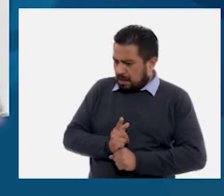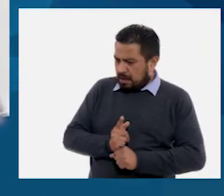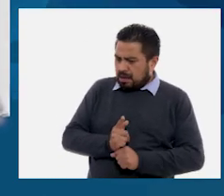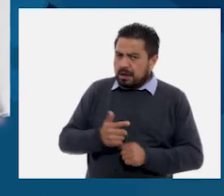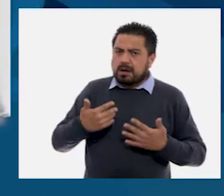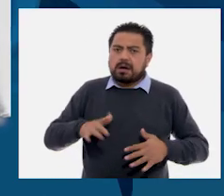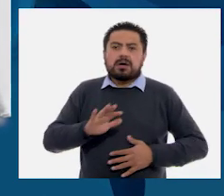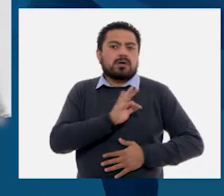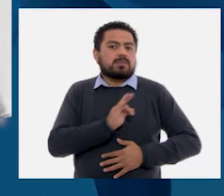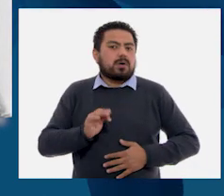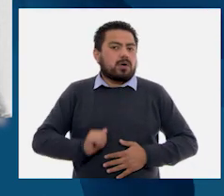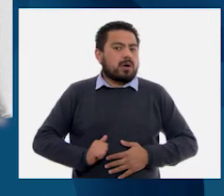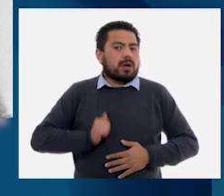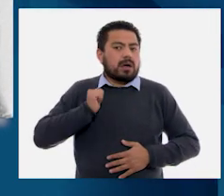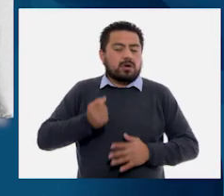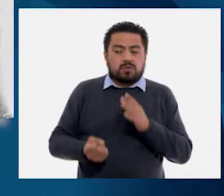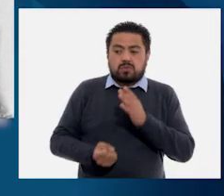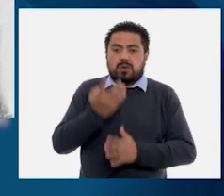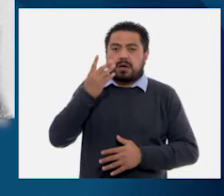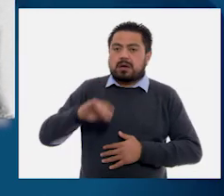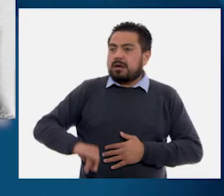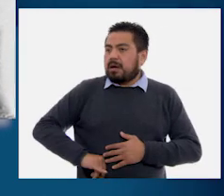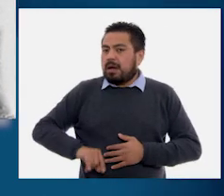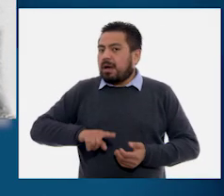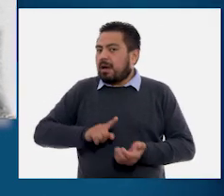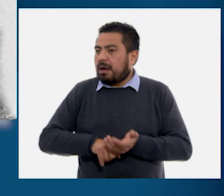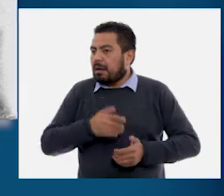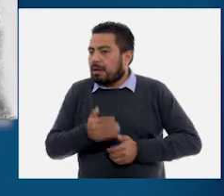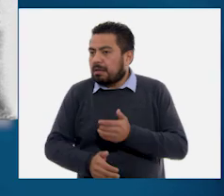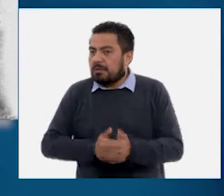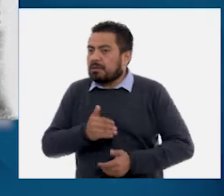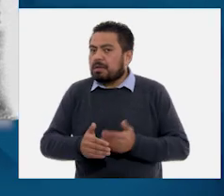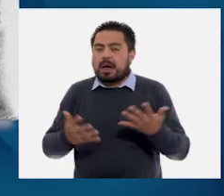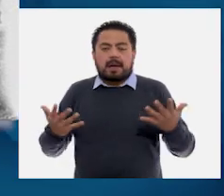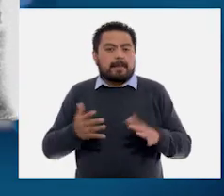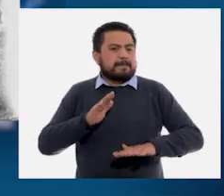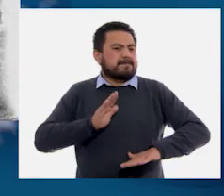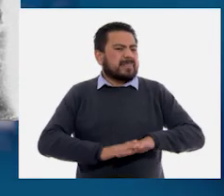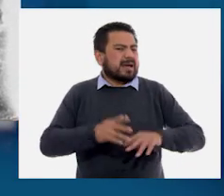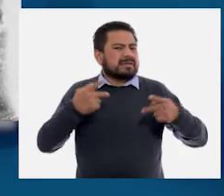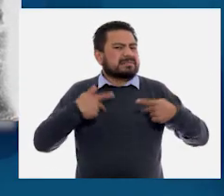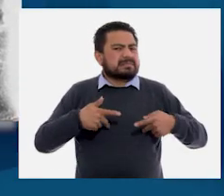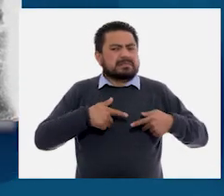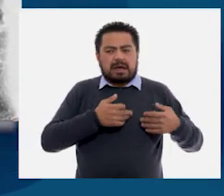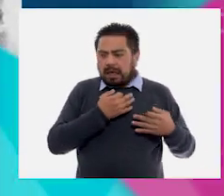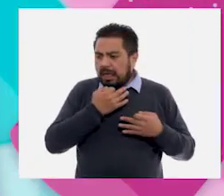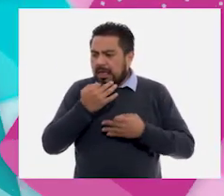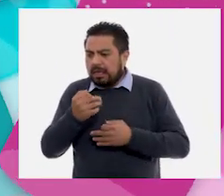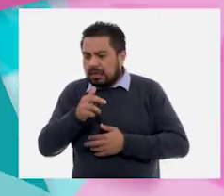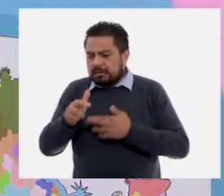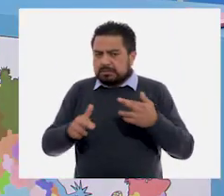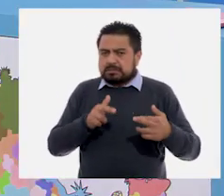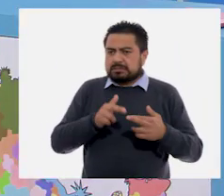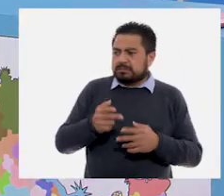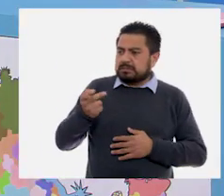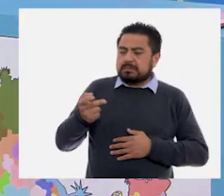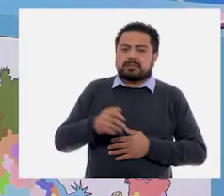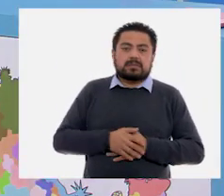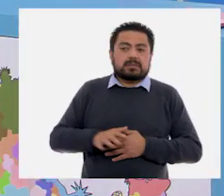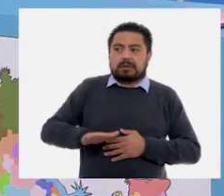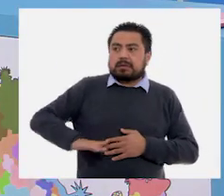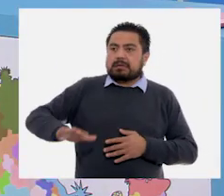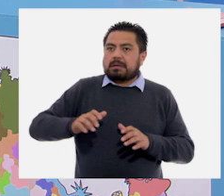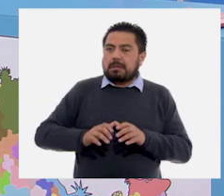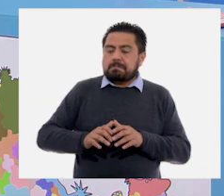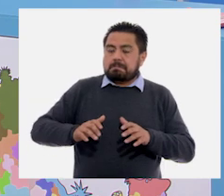que podían aprovechar el nuevo interés que cada vez llevaba a más personas a esa región. La zona creció